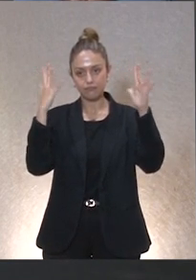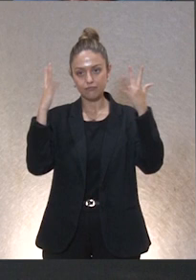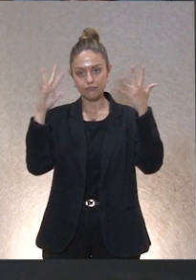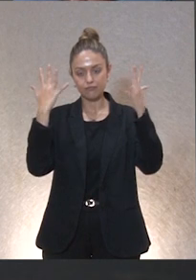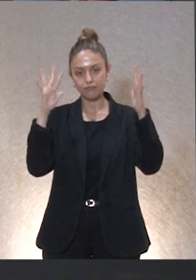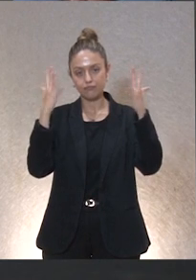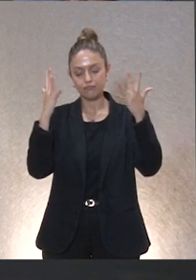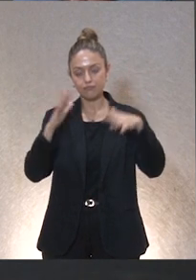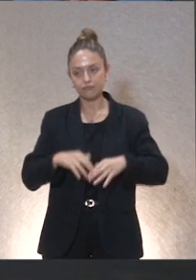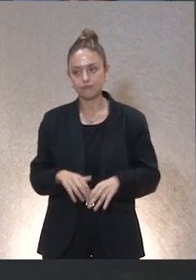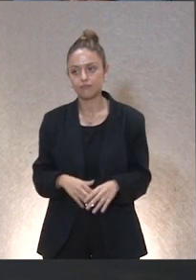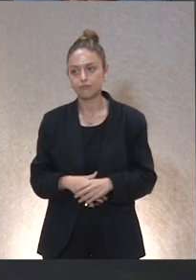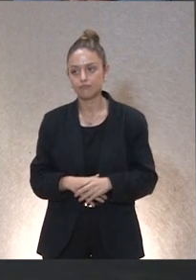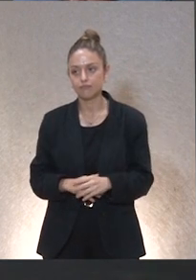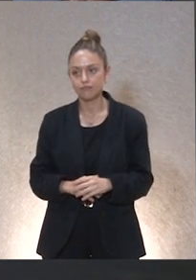situaciones